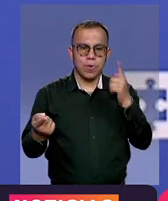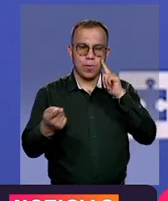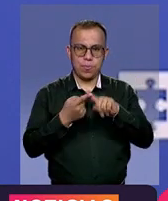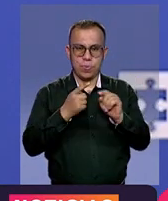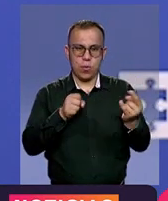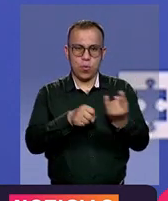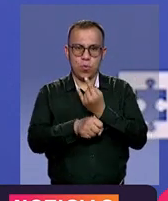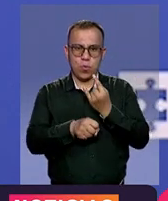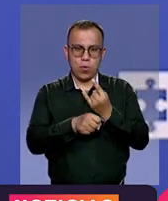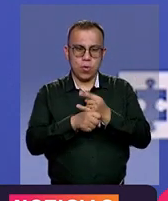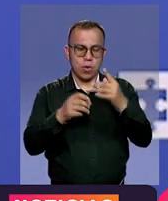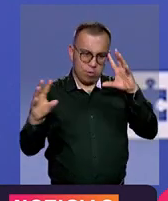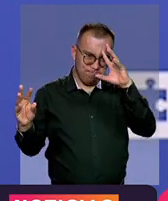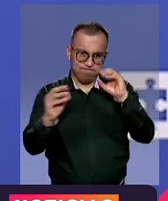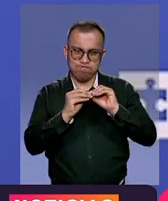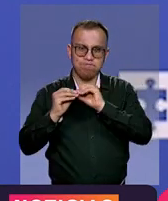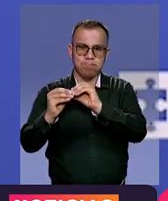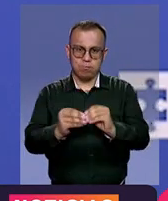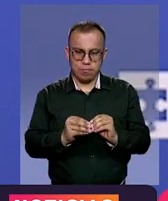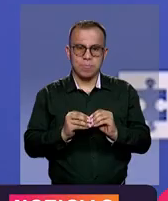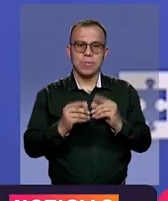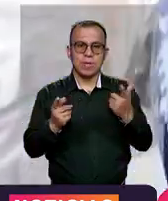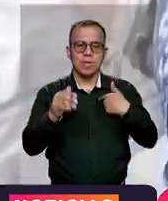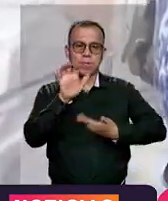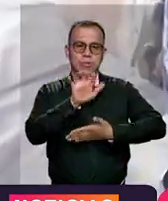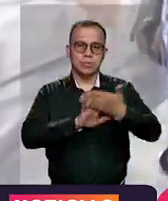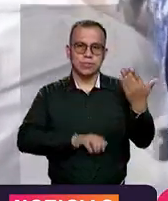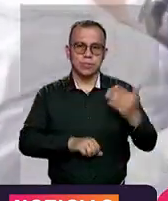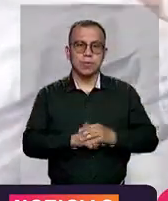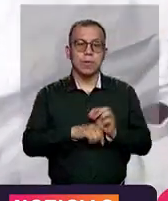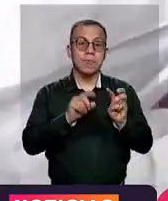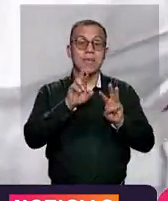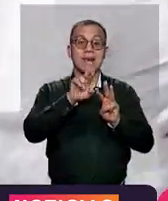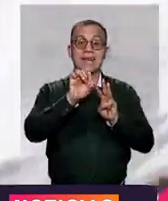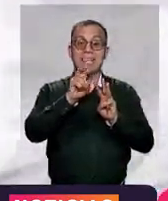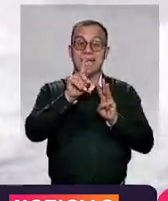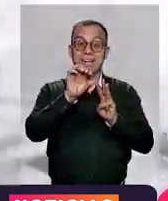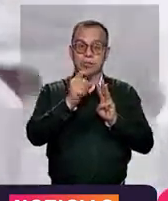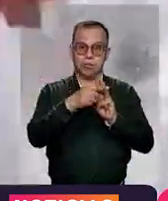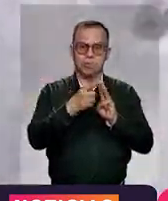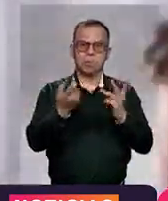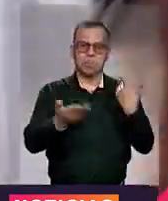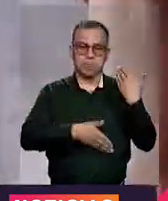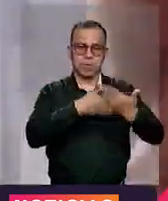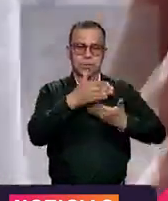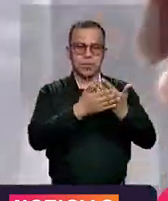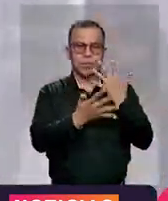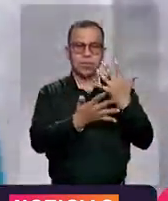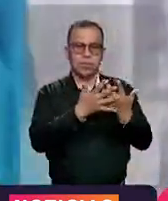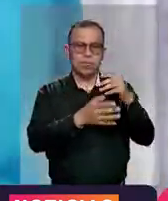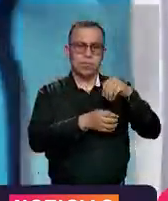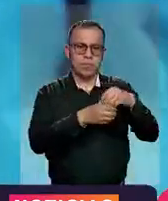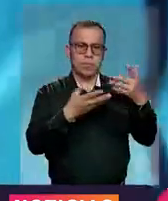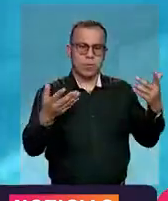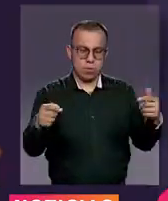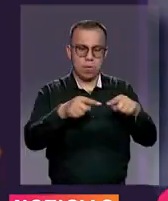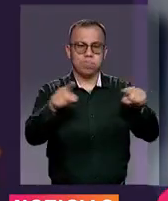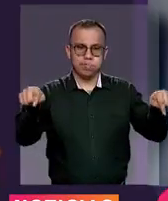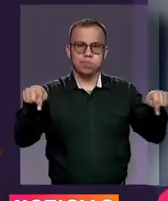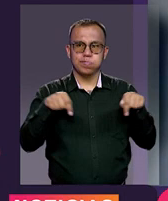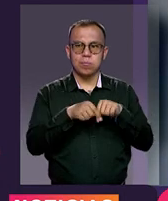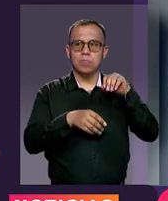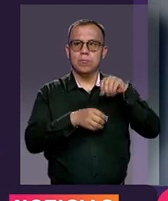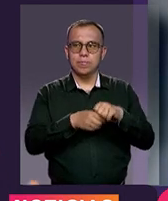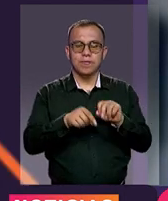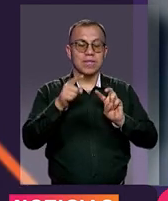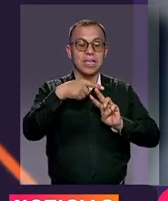por uso, cohecho propio y prevaricato por omisión. Ricardo Fonseca Avellanada recibió medida de aseguramiento en centro carcelario.